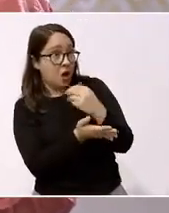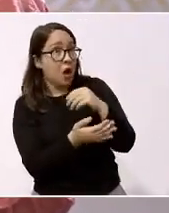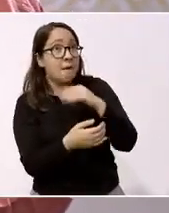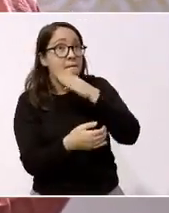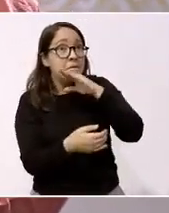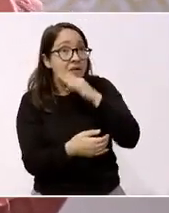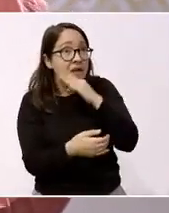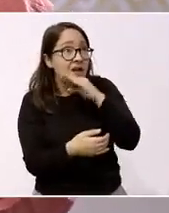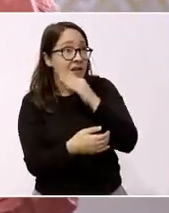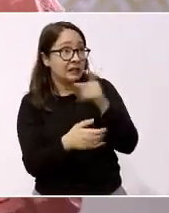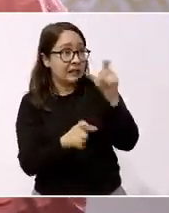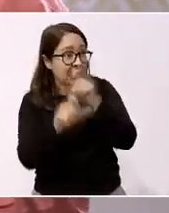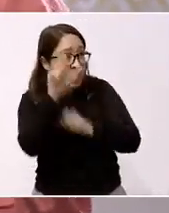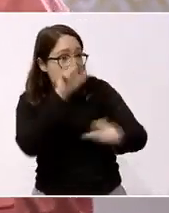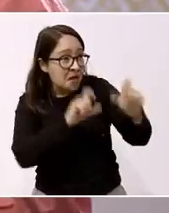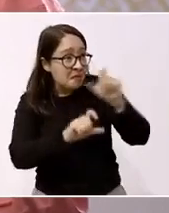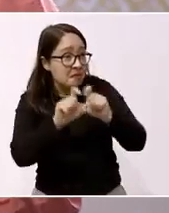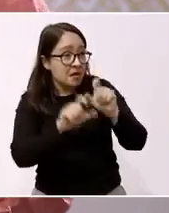transgénico.